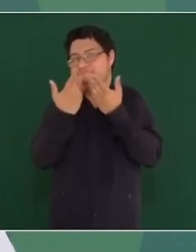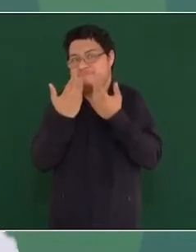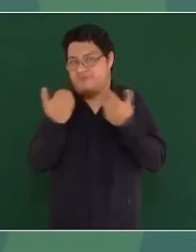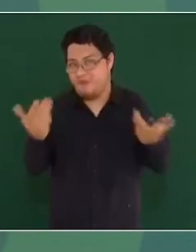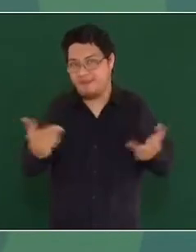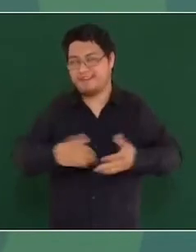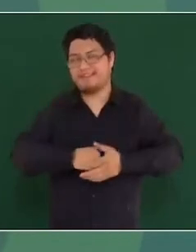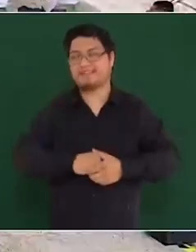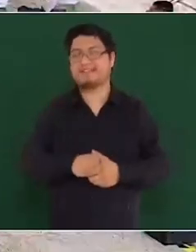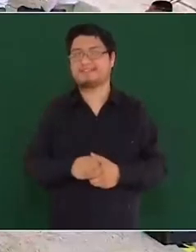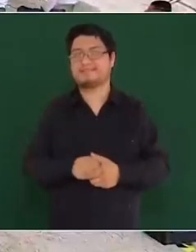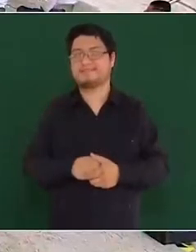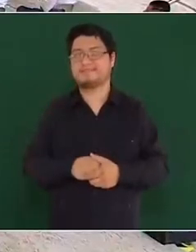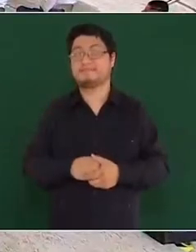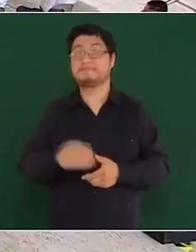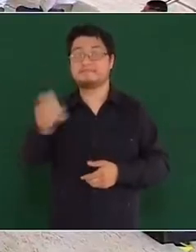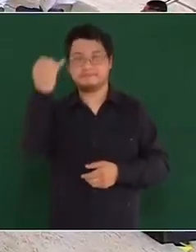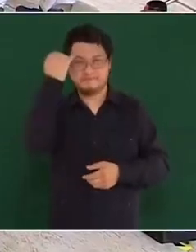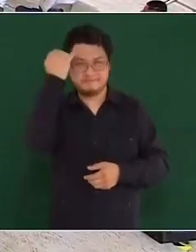Imagínense,